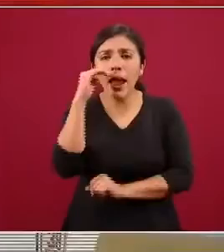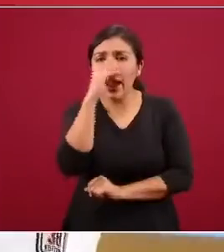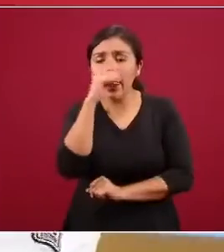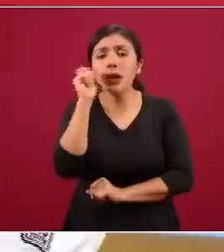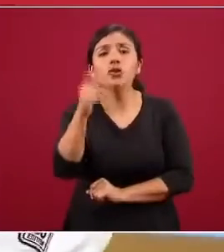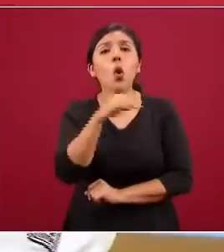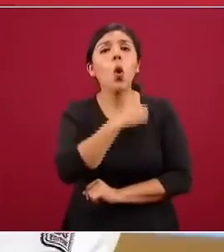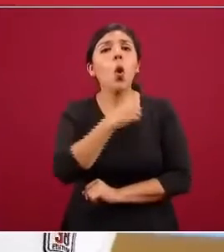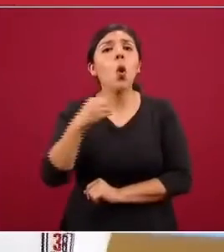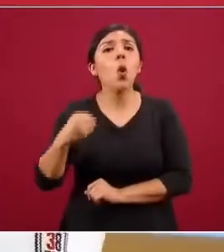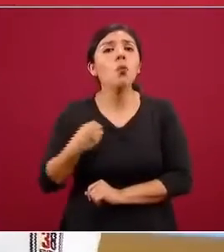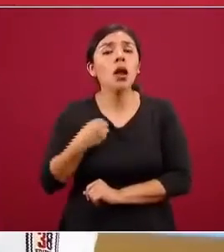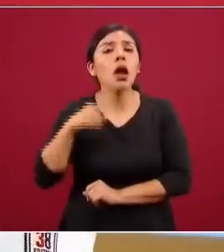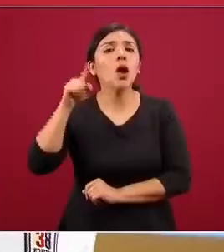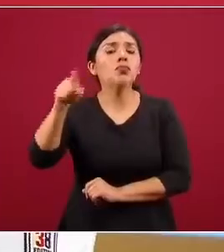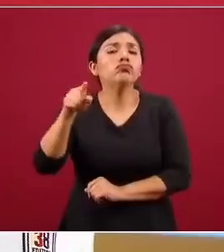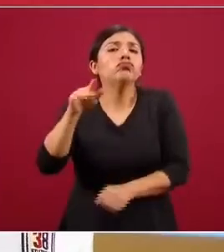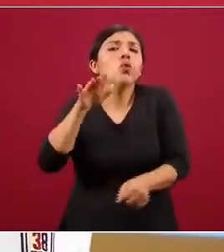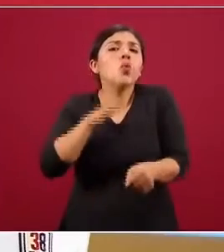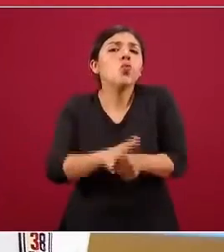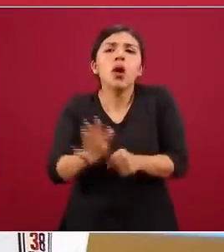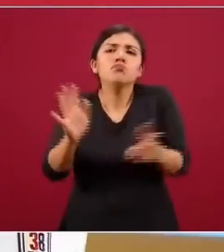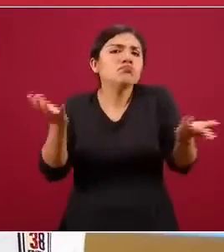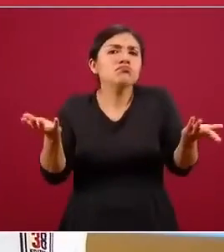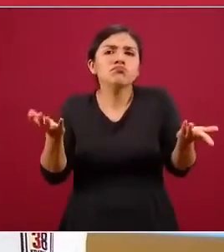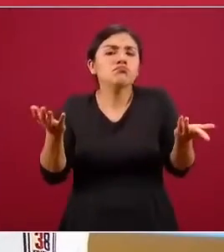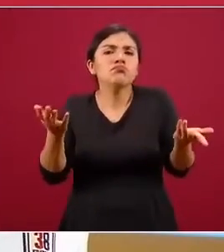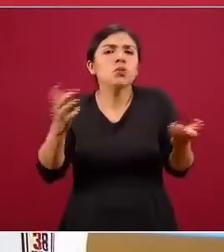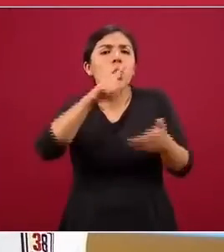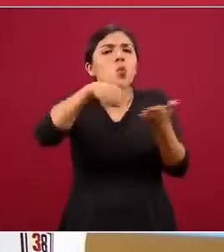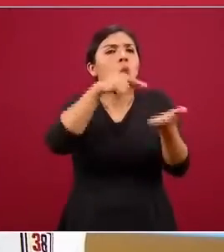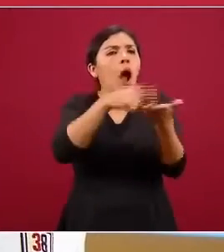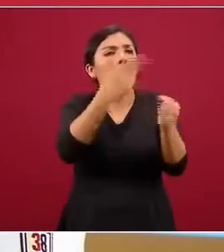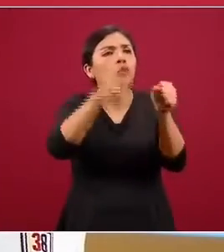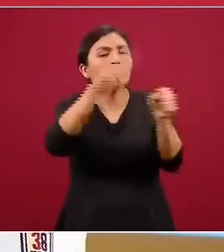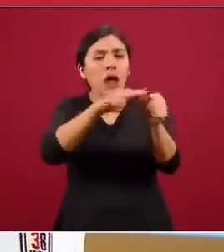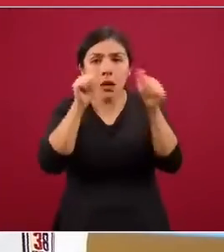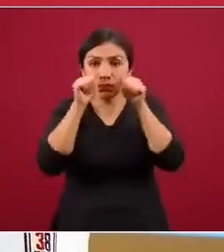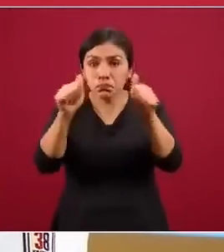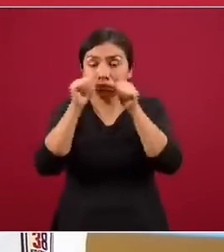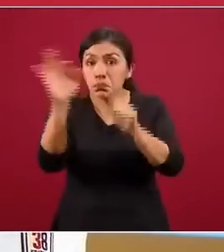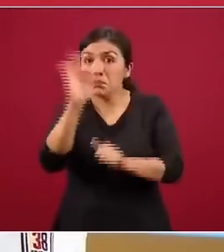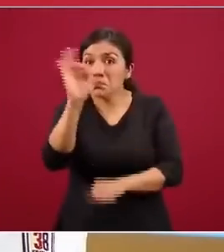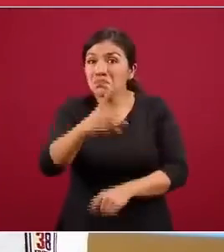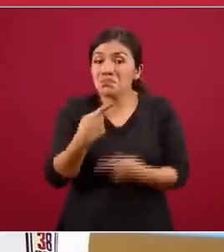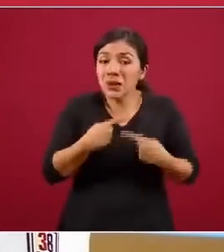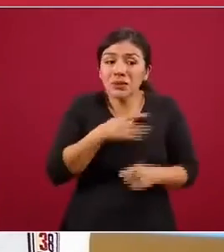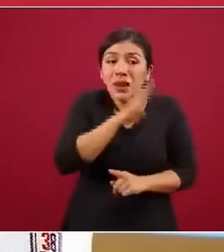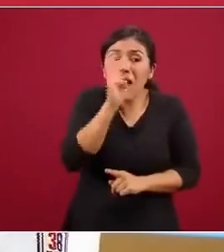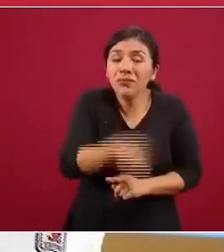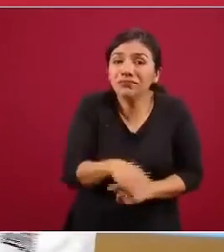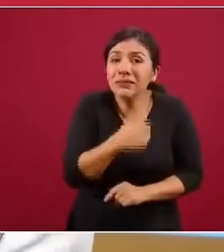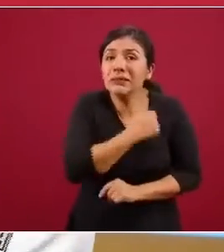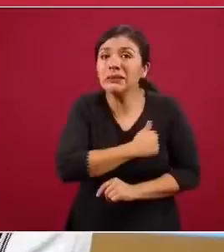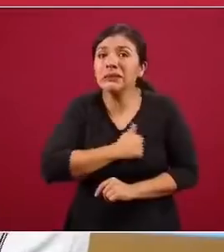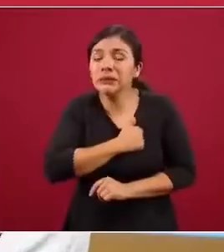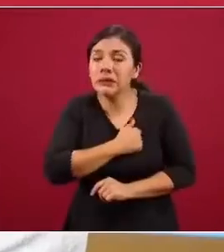es obligación de cualquier unidad de salud que si lamentablemente fallece una